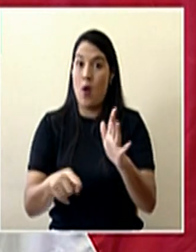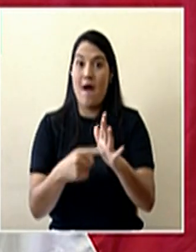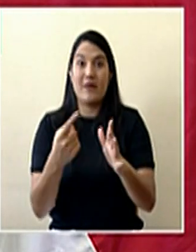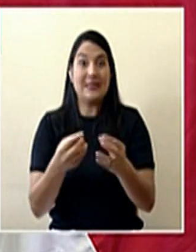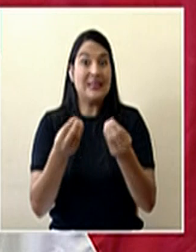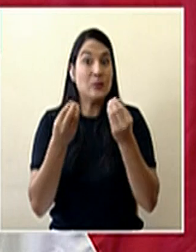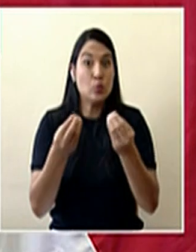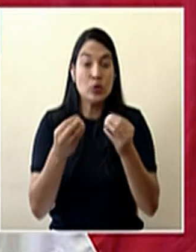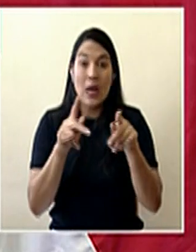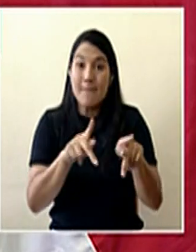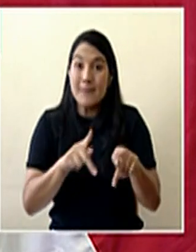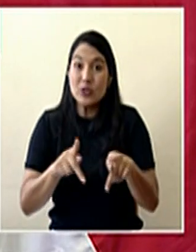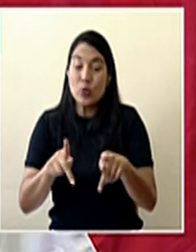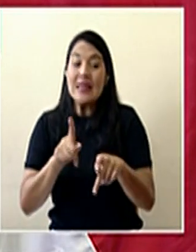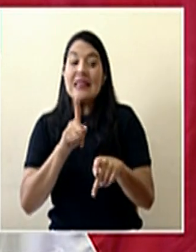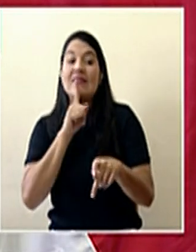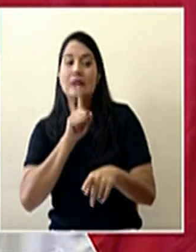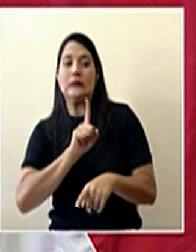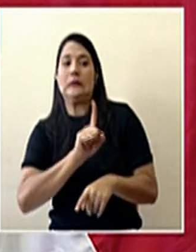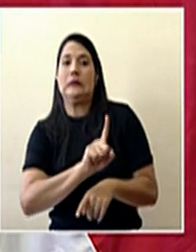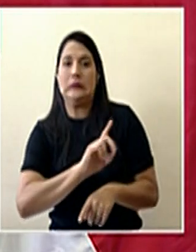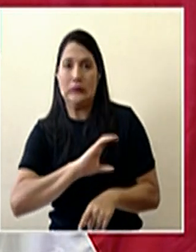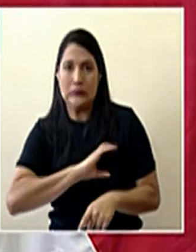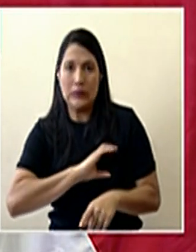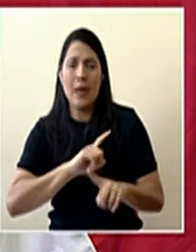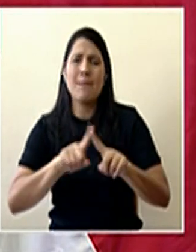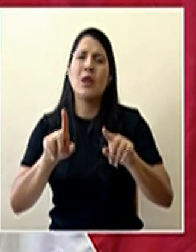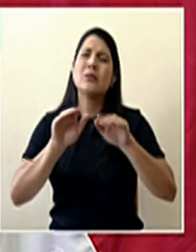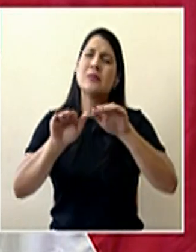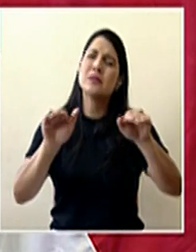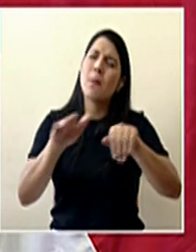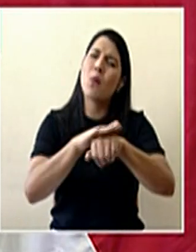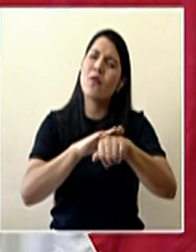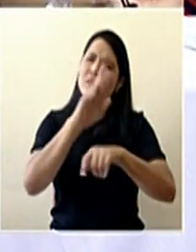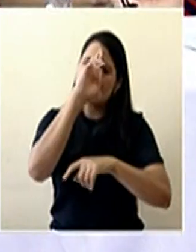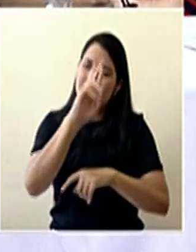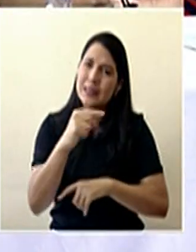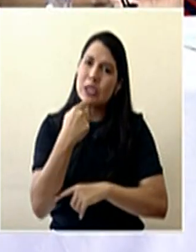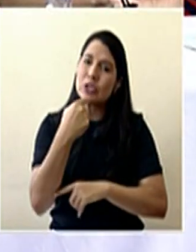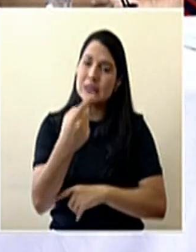alguna dificultad, pero un llamado nuevamente a la conciencia que acaten las disposiciones.